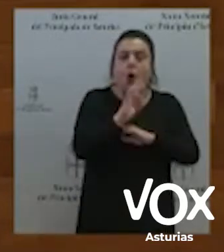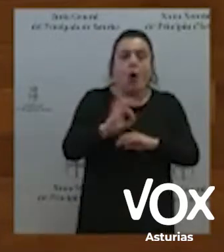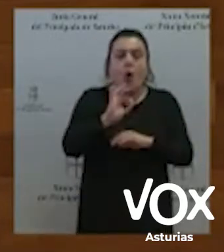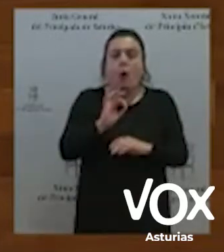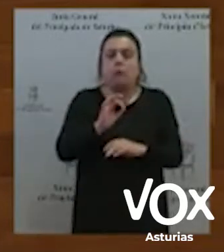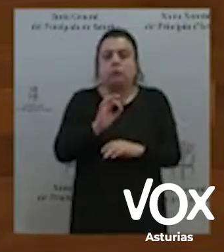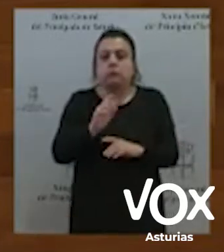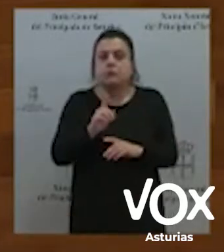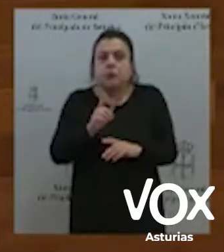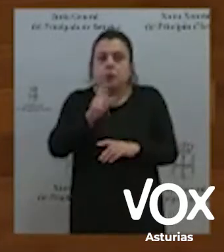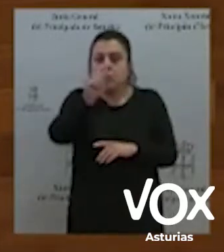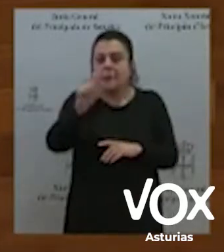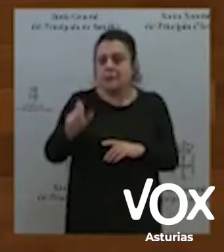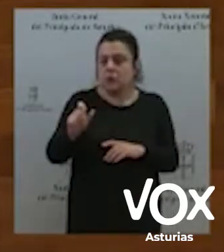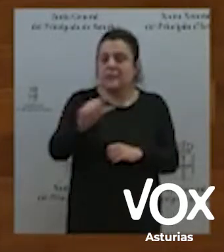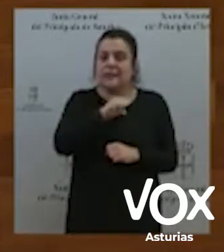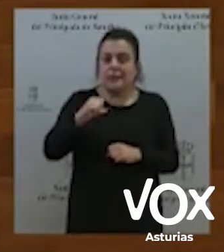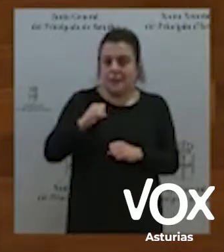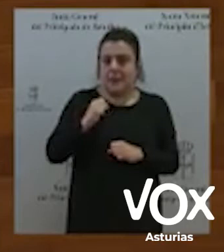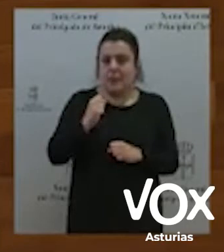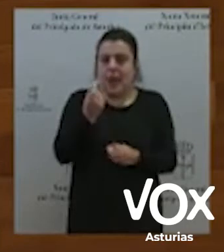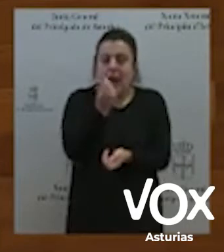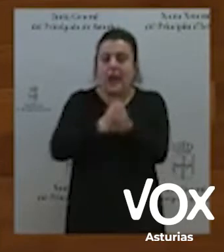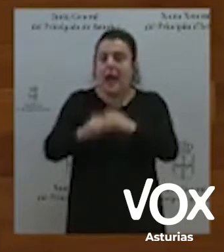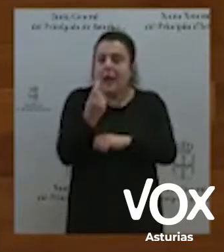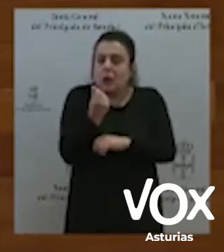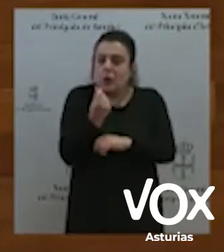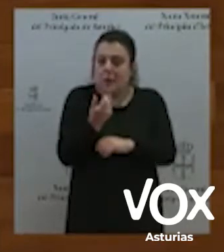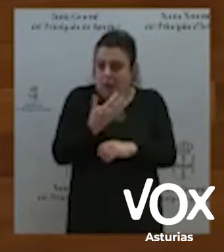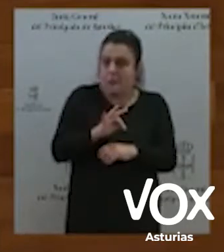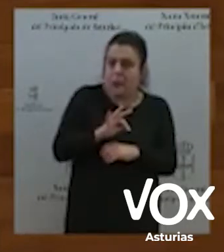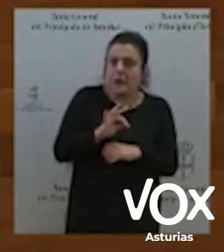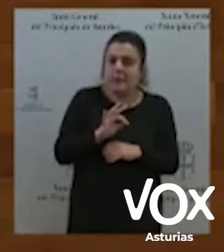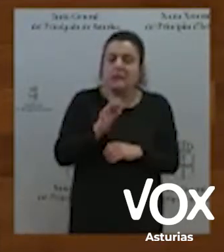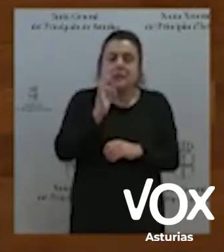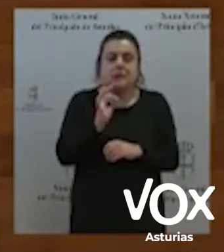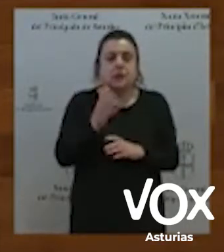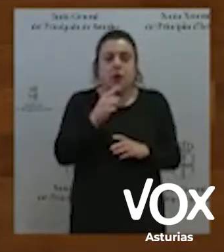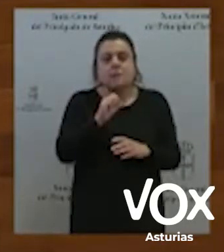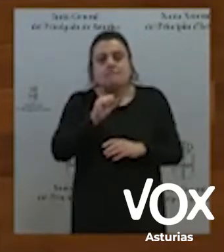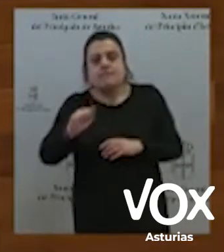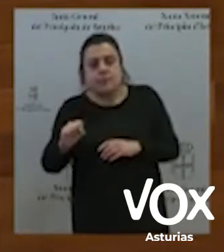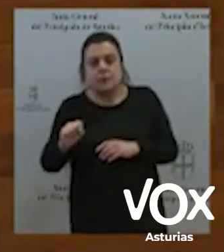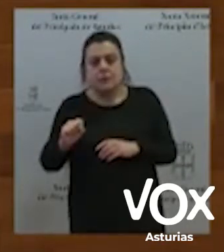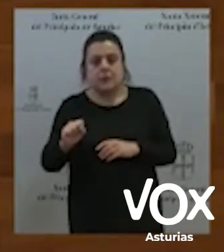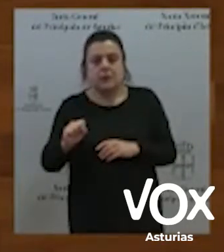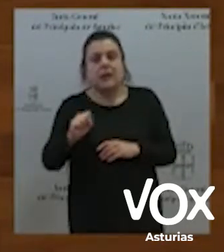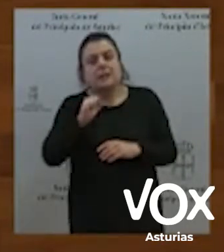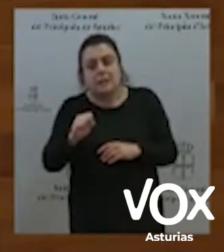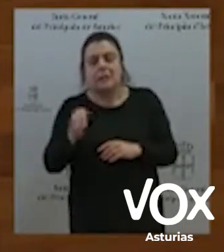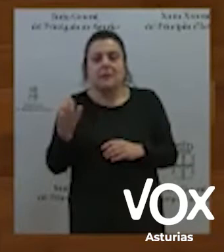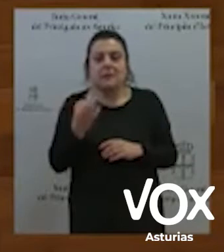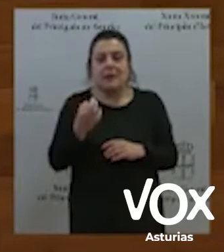económica, sin verse esclavizadas por esos míseros subsidios y ayudas que tanto promocionan en sus proyectos y en